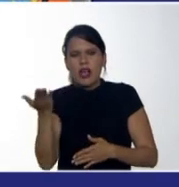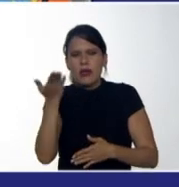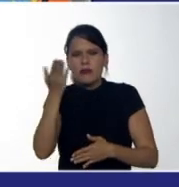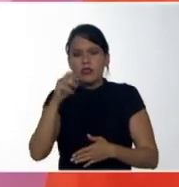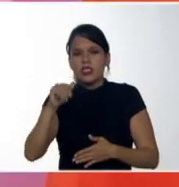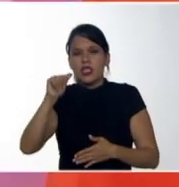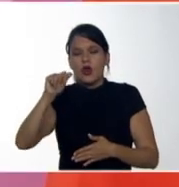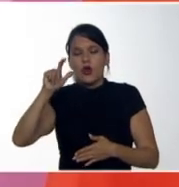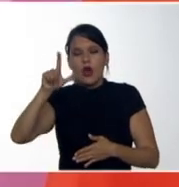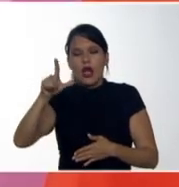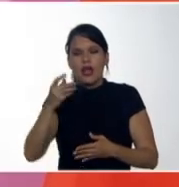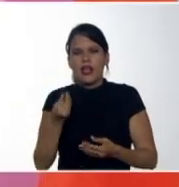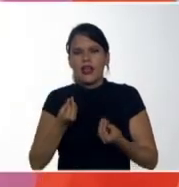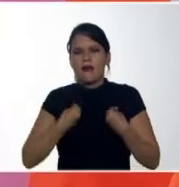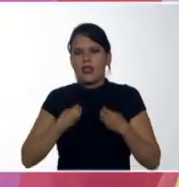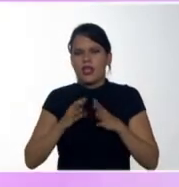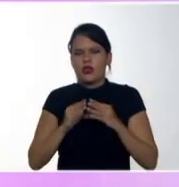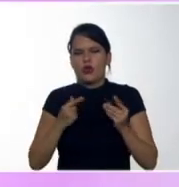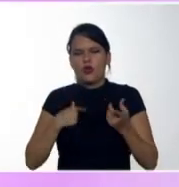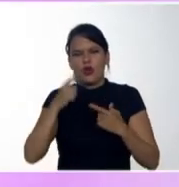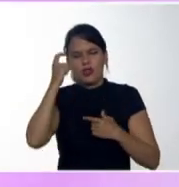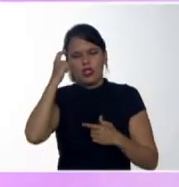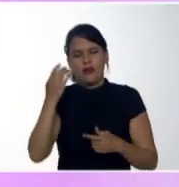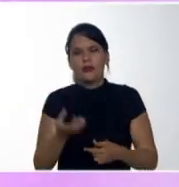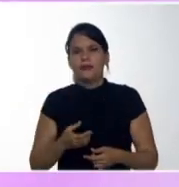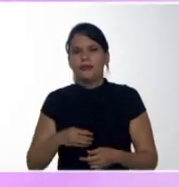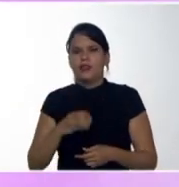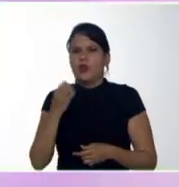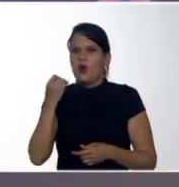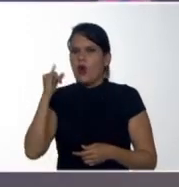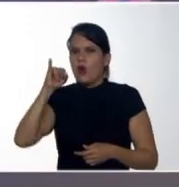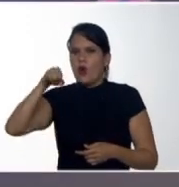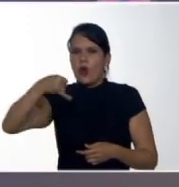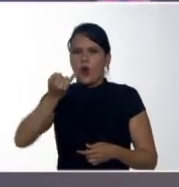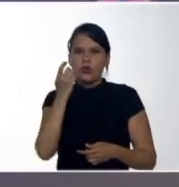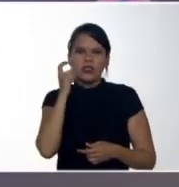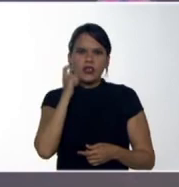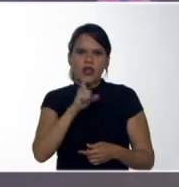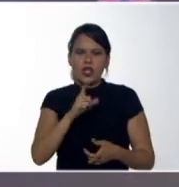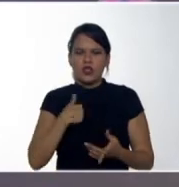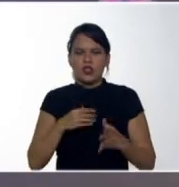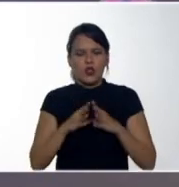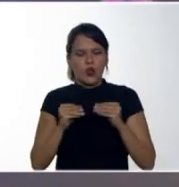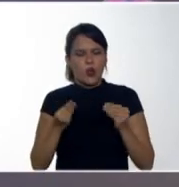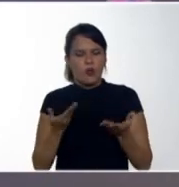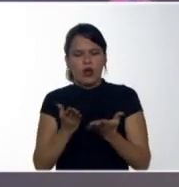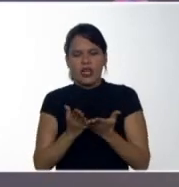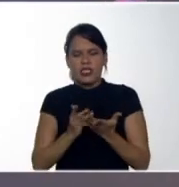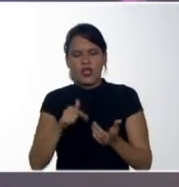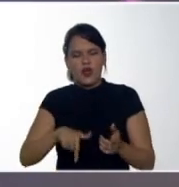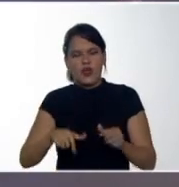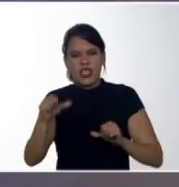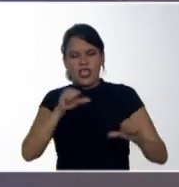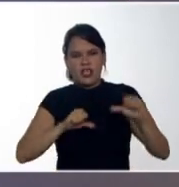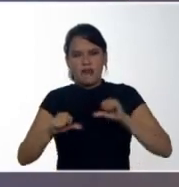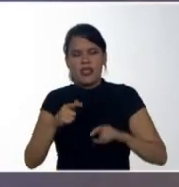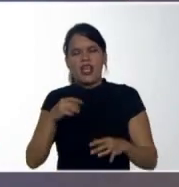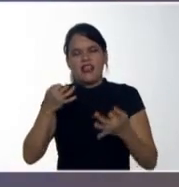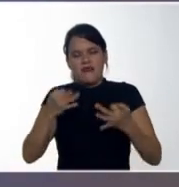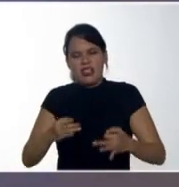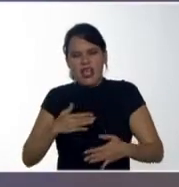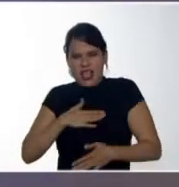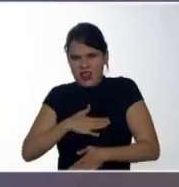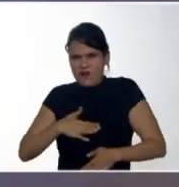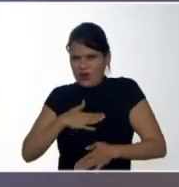diaria y en la industria. Bueno, José Leonardo, esto ha sido todo por la clase de hoy de química. La verdad, la disfruté junto